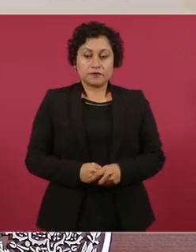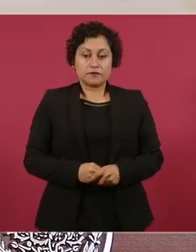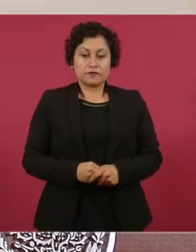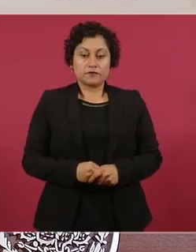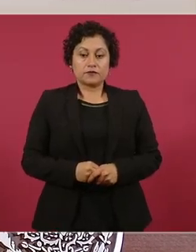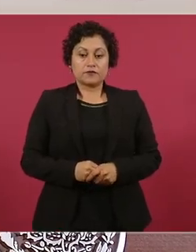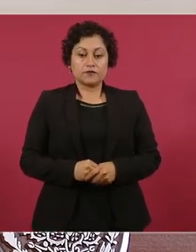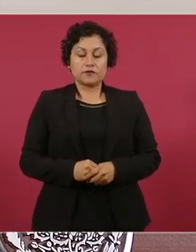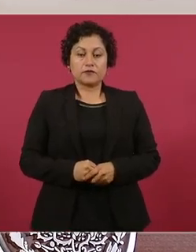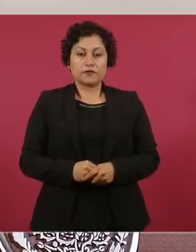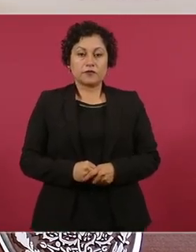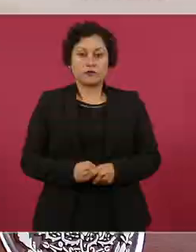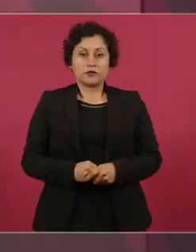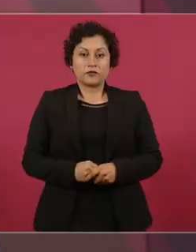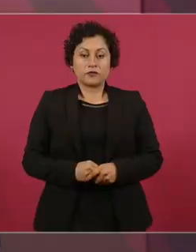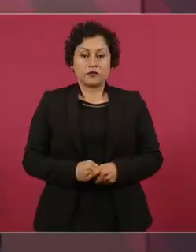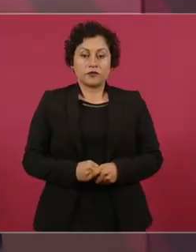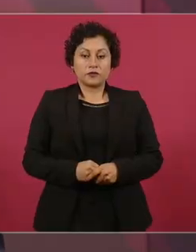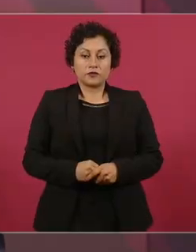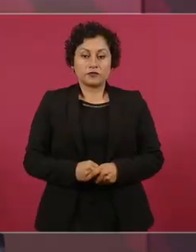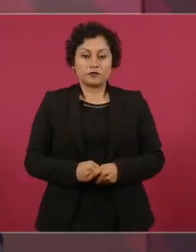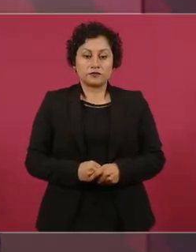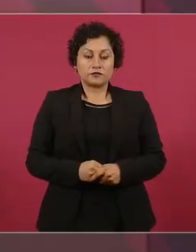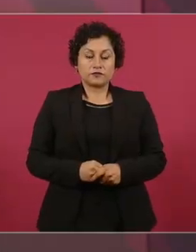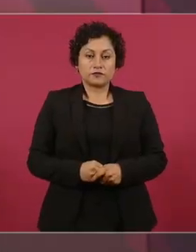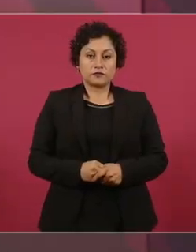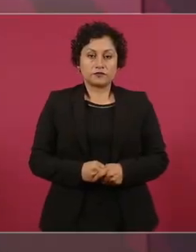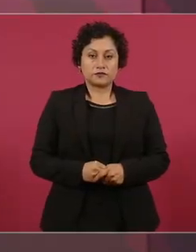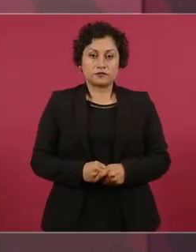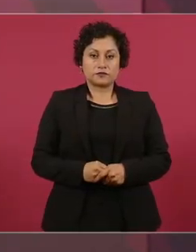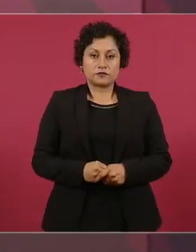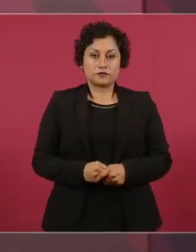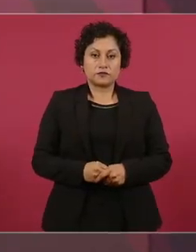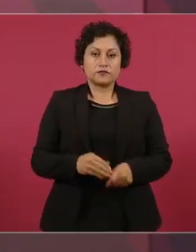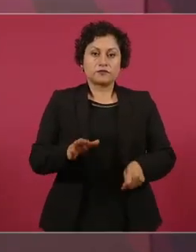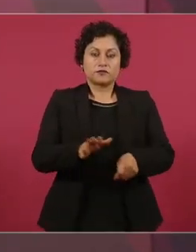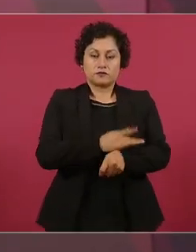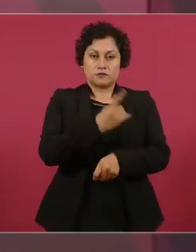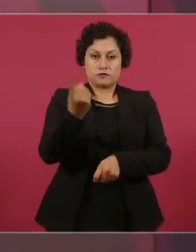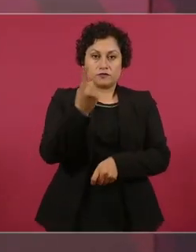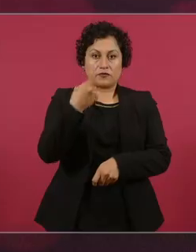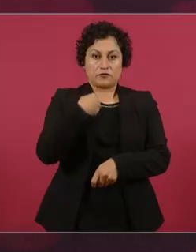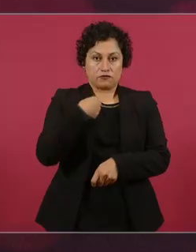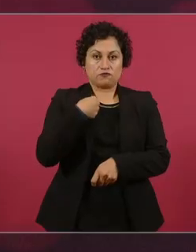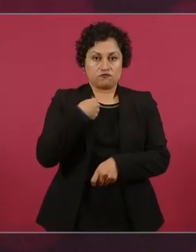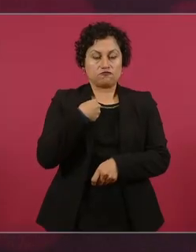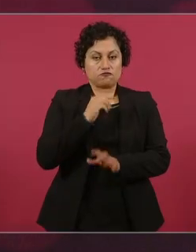el propósito de hacer valer el derecho a la salud.